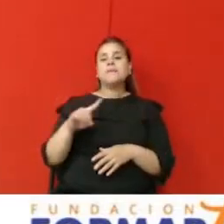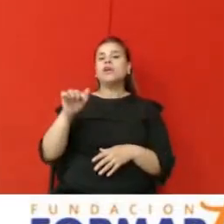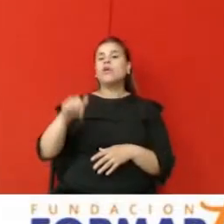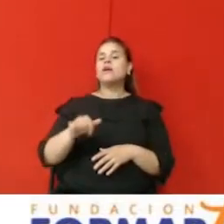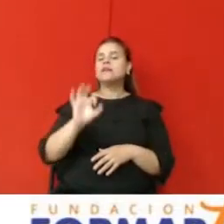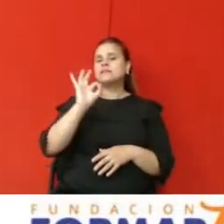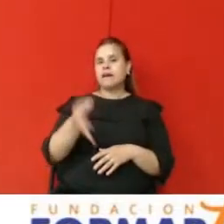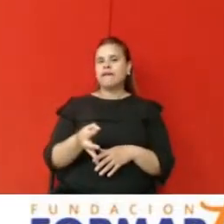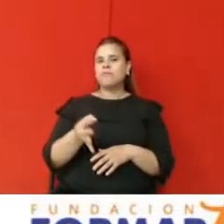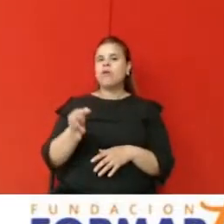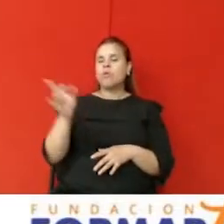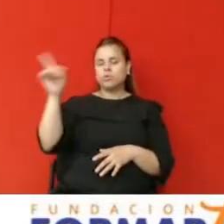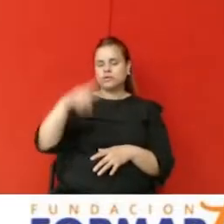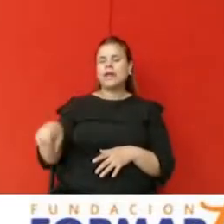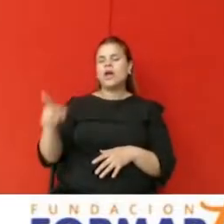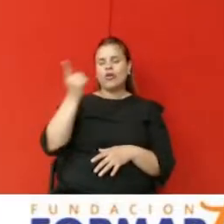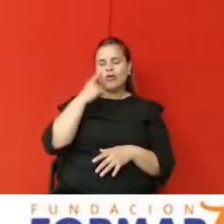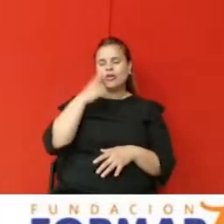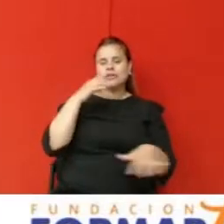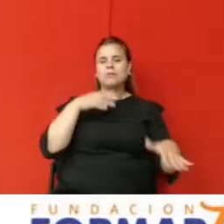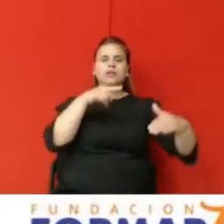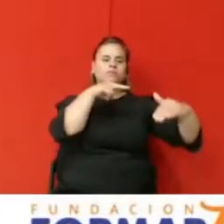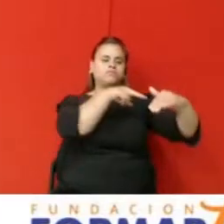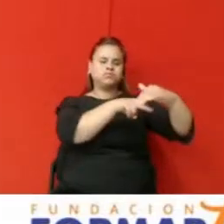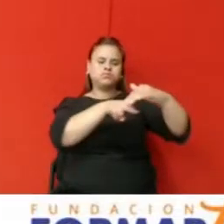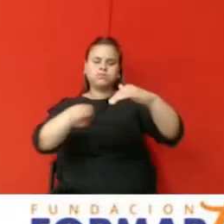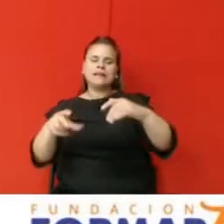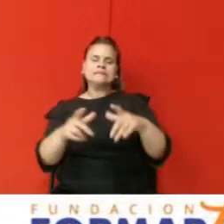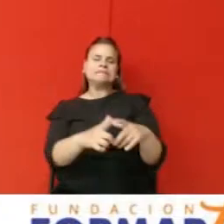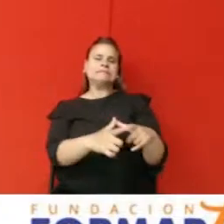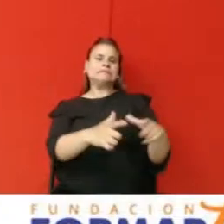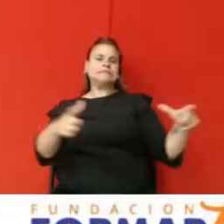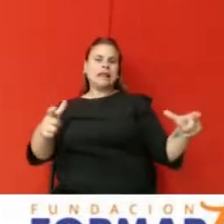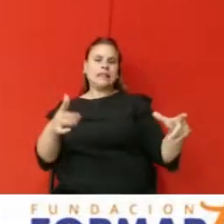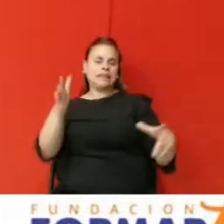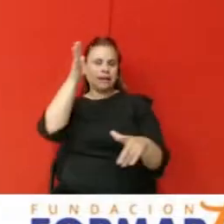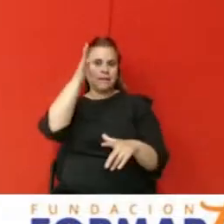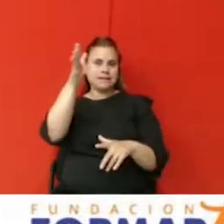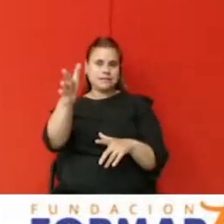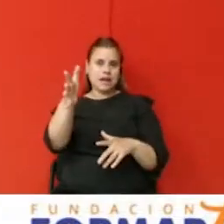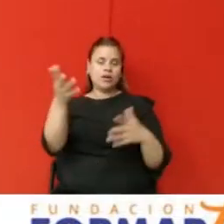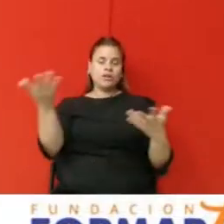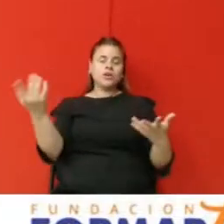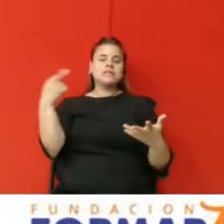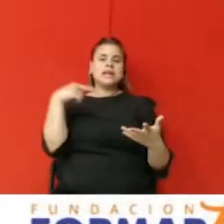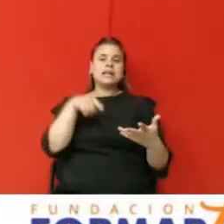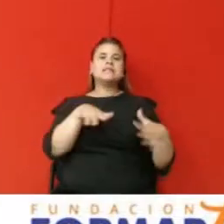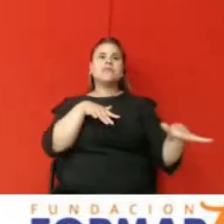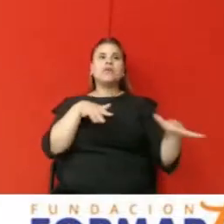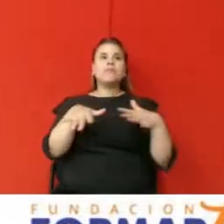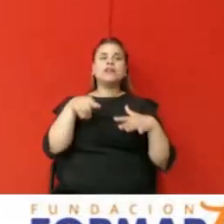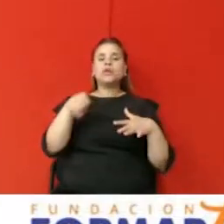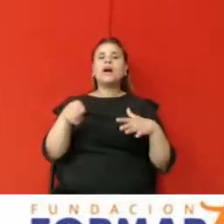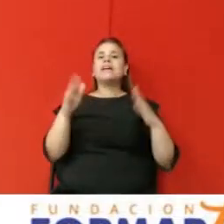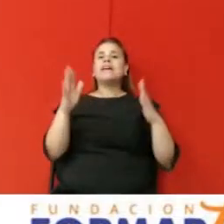y habrán vivido el desborde de cama que hubo en esa época, la necesidad de cama, y se abrió esta posibilidad,